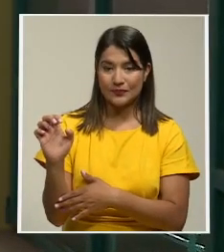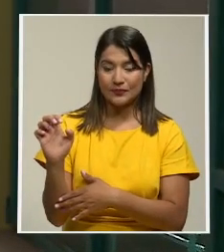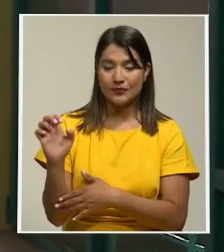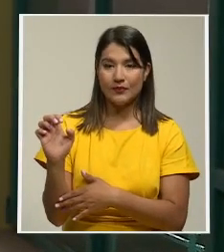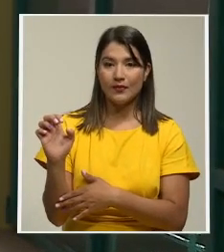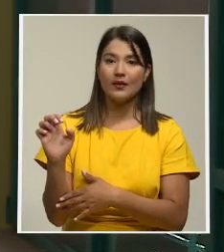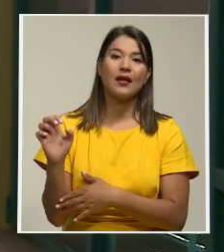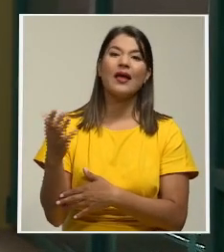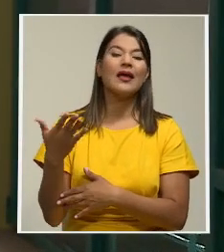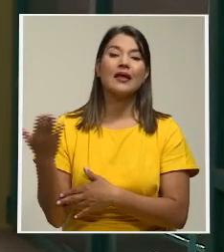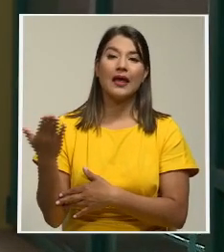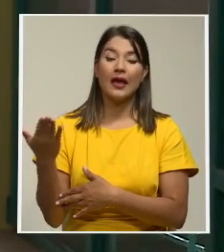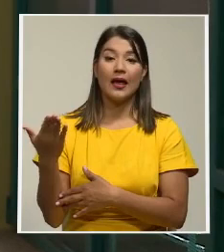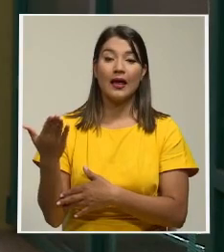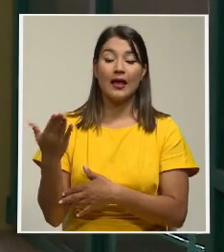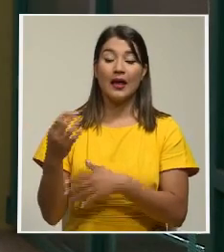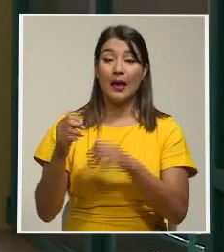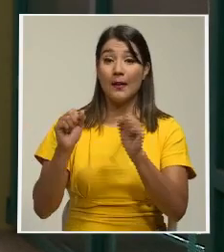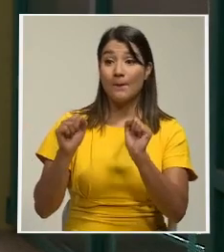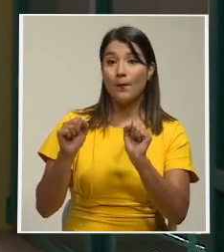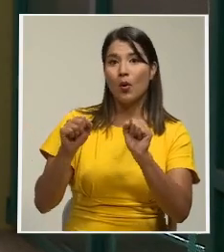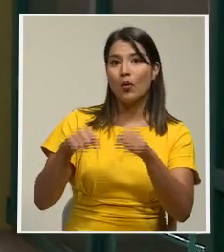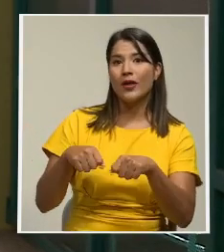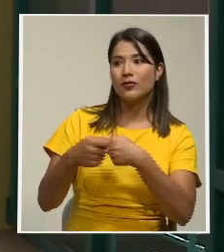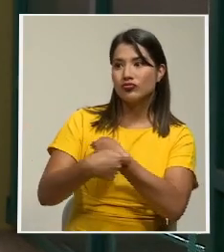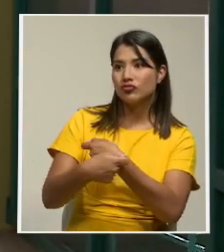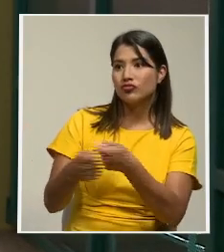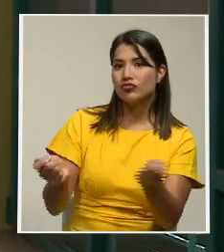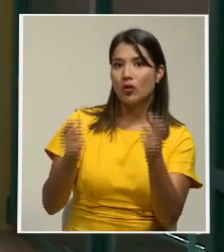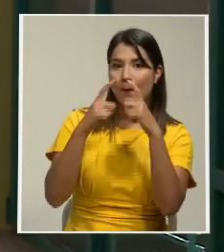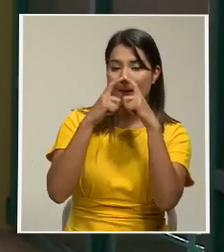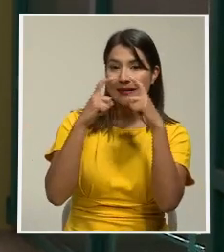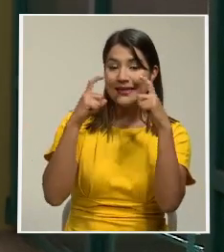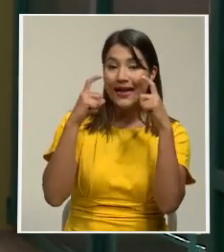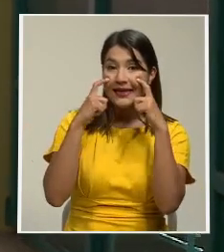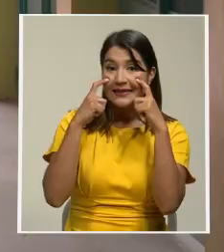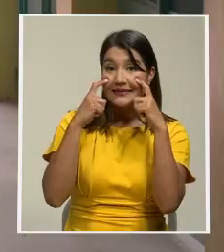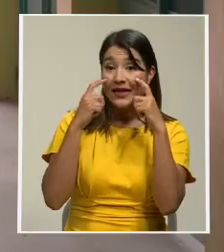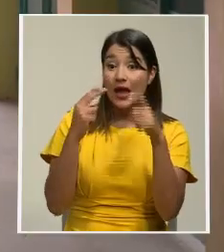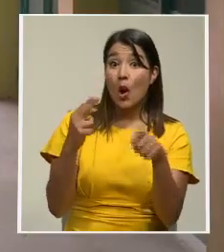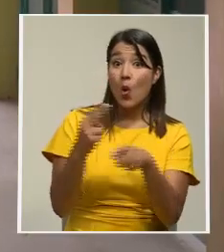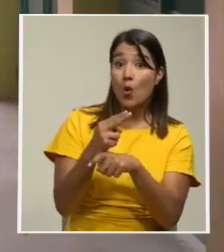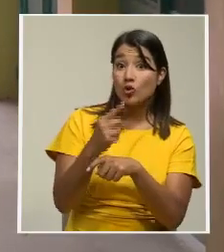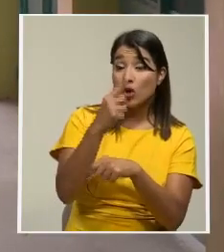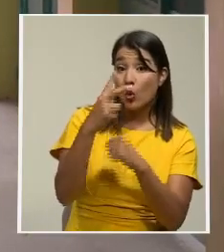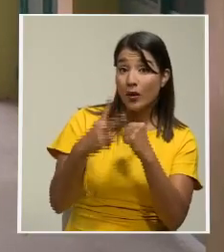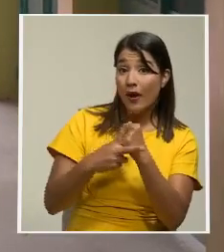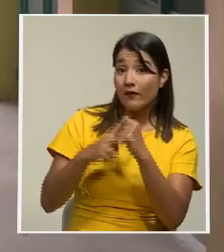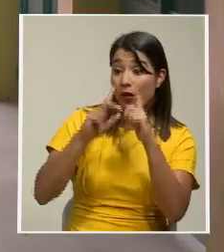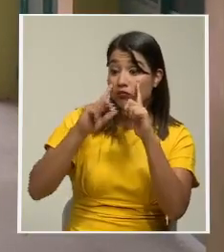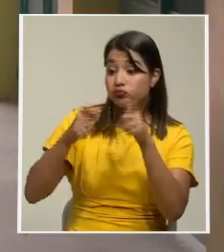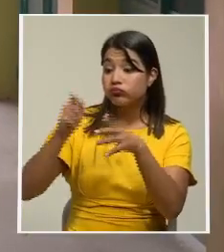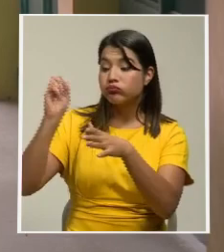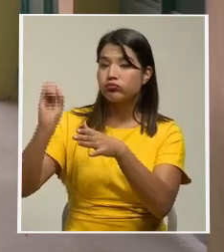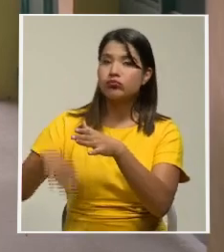lo que es la distribución de mascarillas desechables. Esto va a ser alrededor de